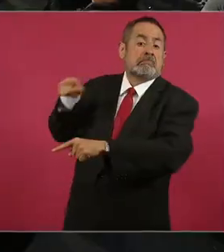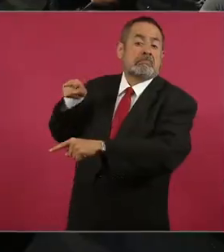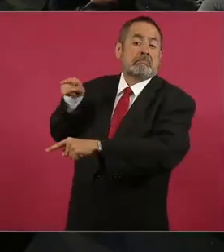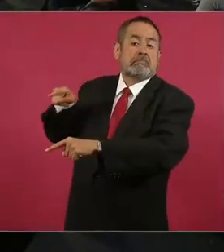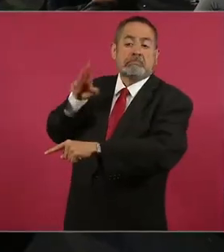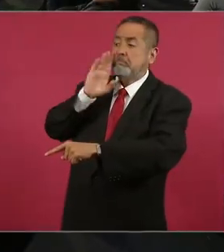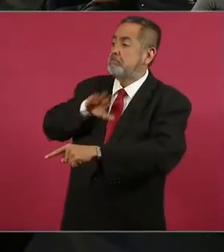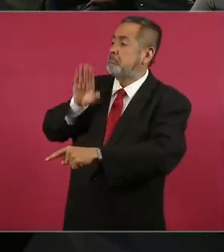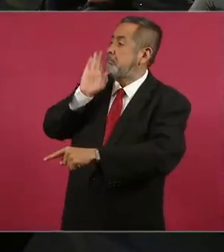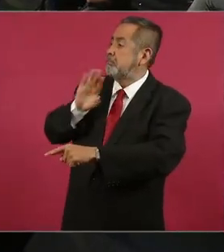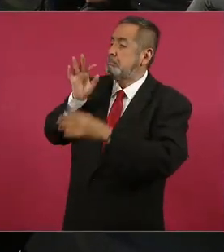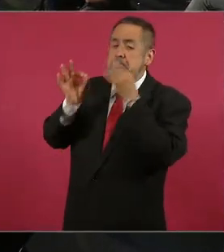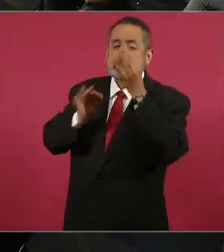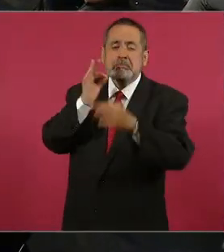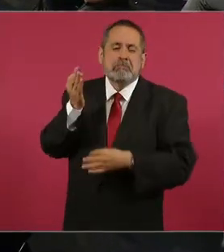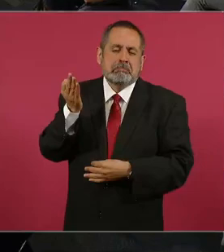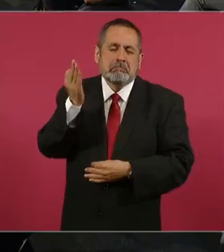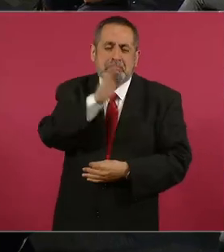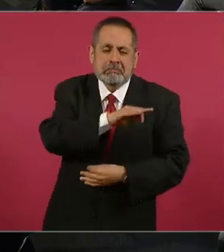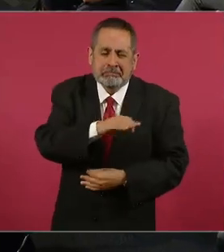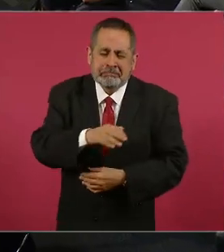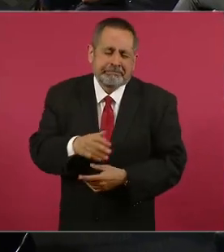de noticias falsas,